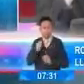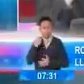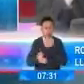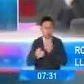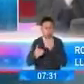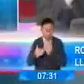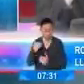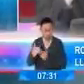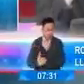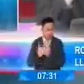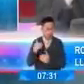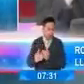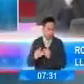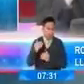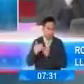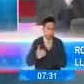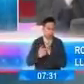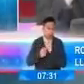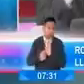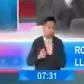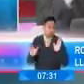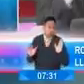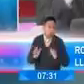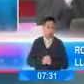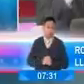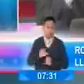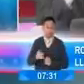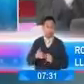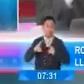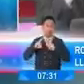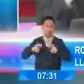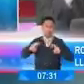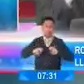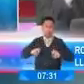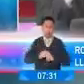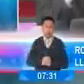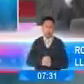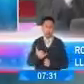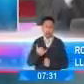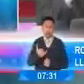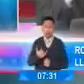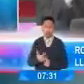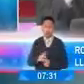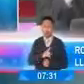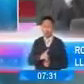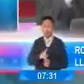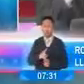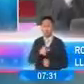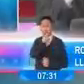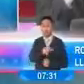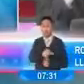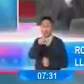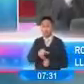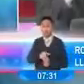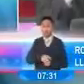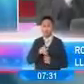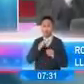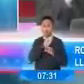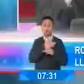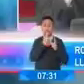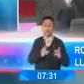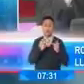su trabajo, porque eso es lo que tenemos que lograr. En esa investigación están siendo procesados, están siendo investigados los